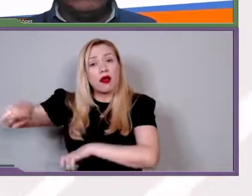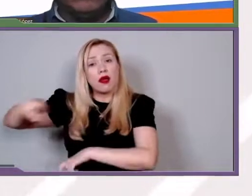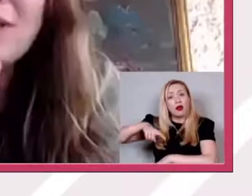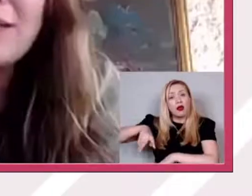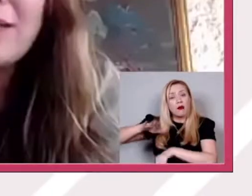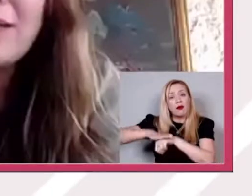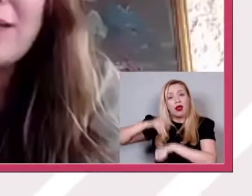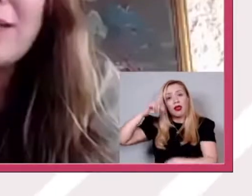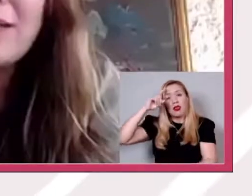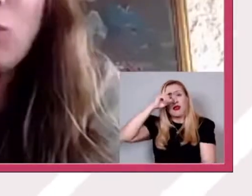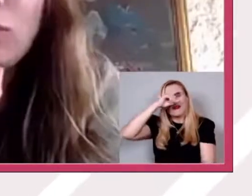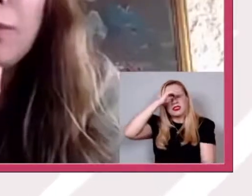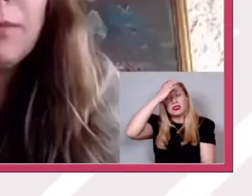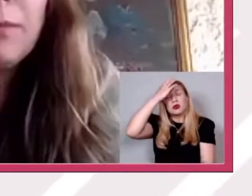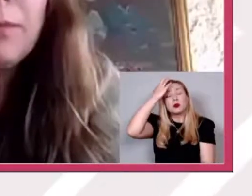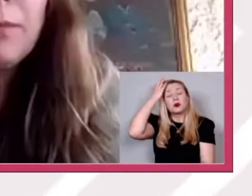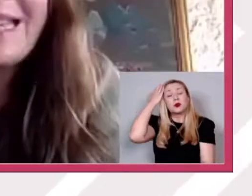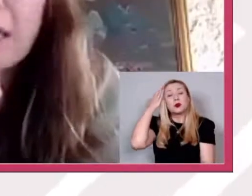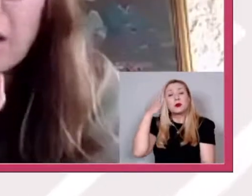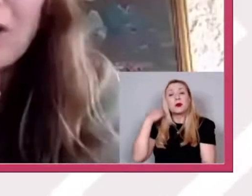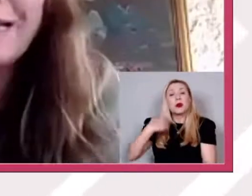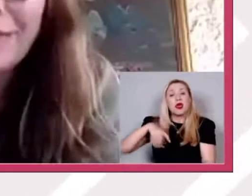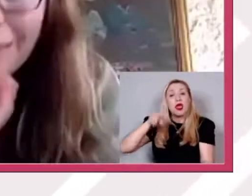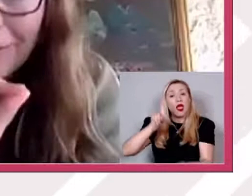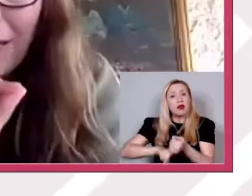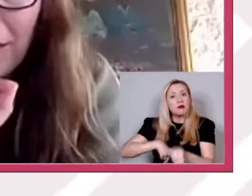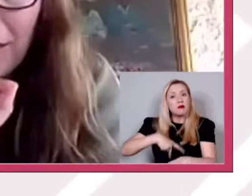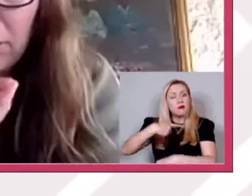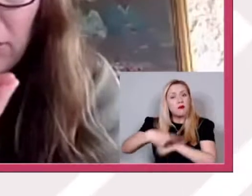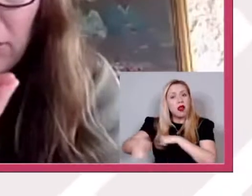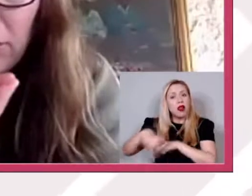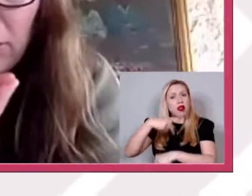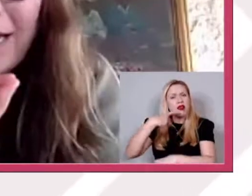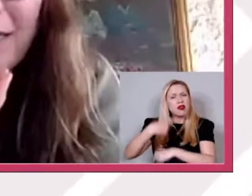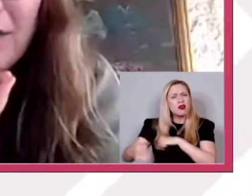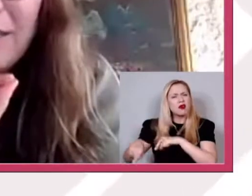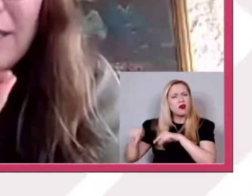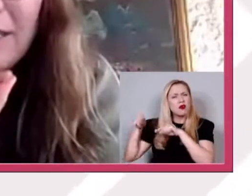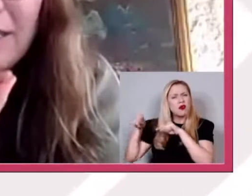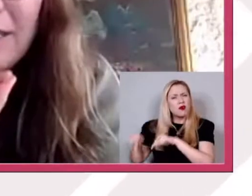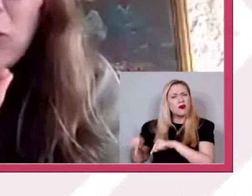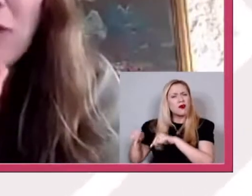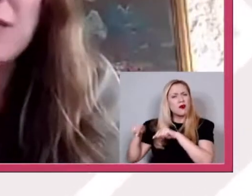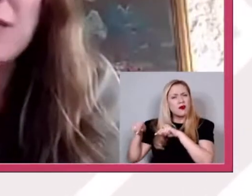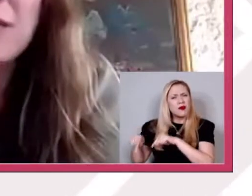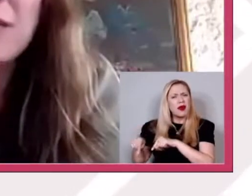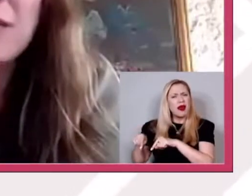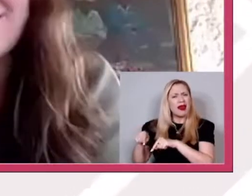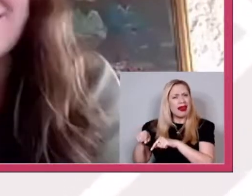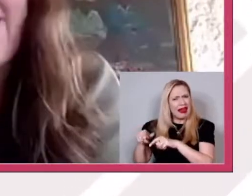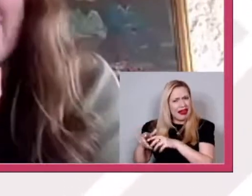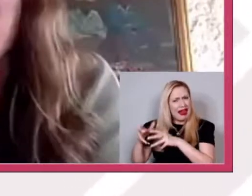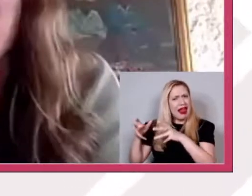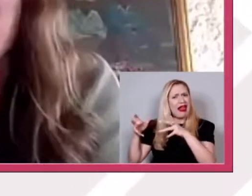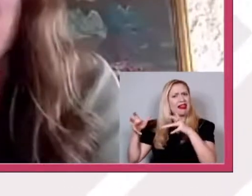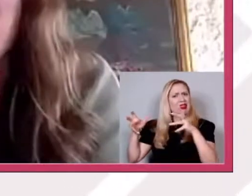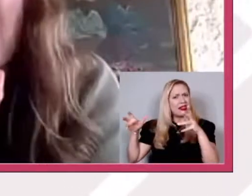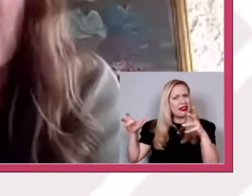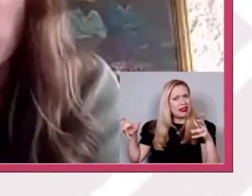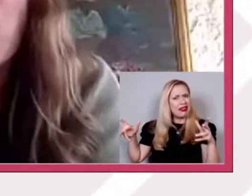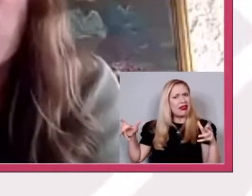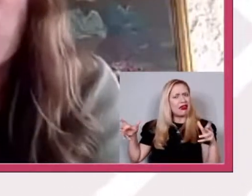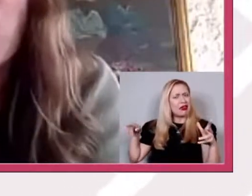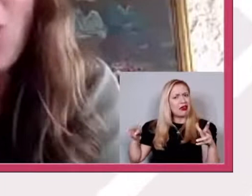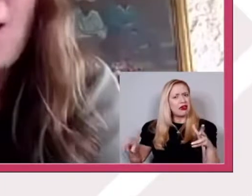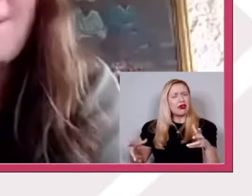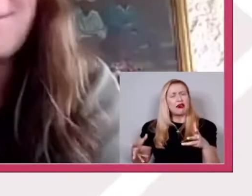hubo todo este tiempo un peligro latente, ¿no? O sea, quiero decir, las personas mayores se han enfrentado